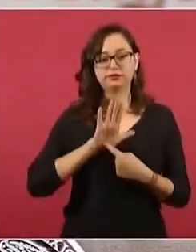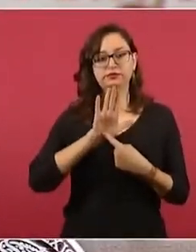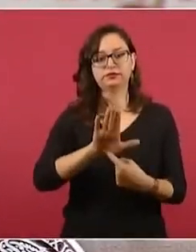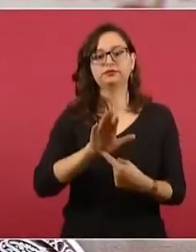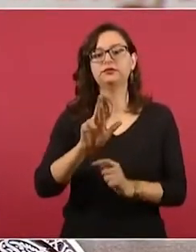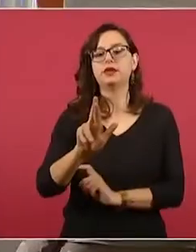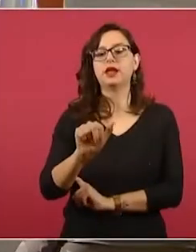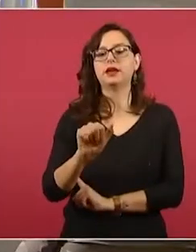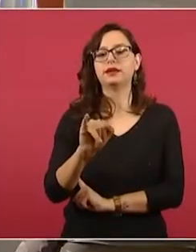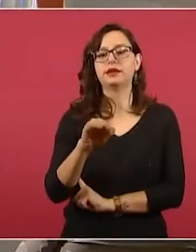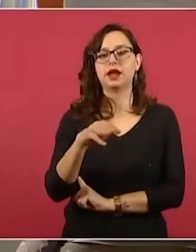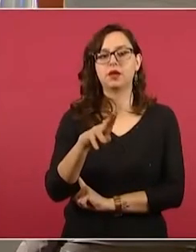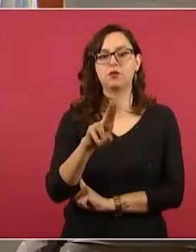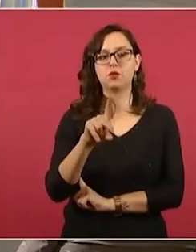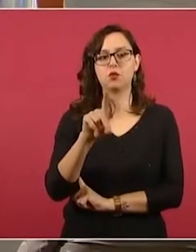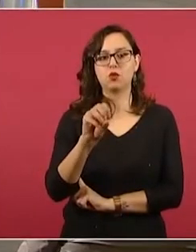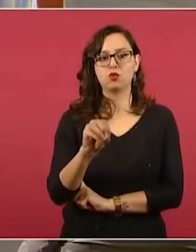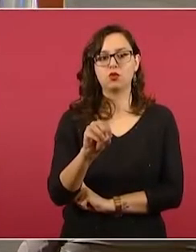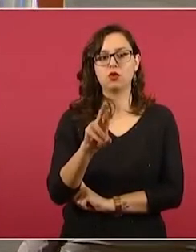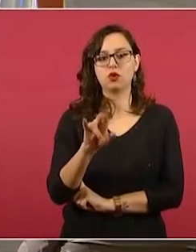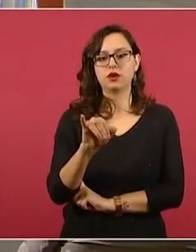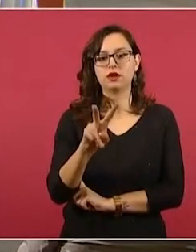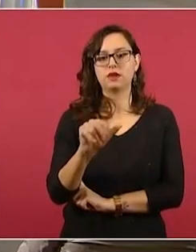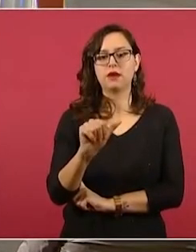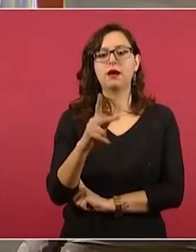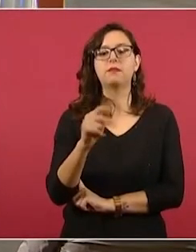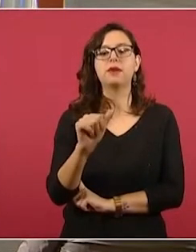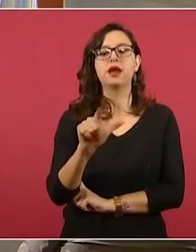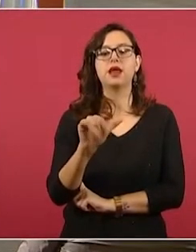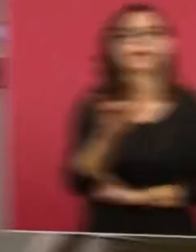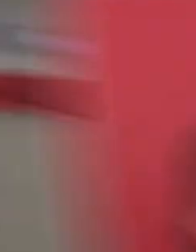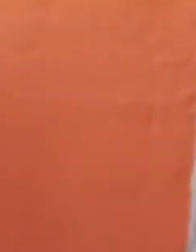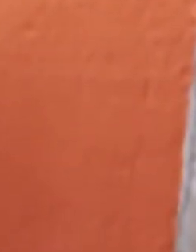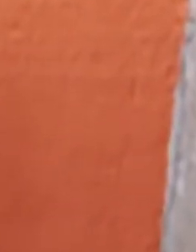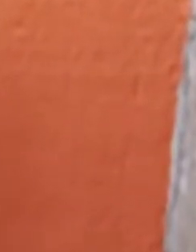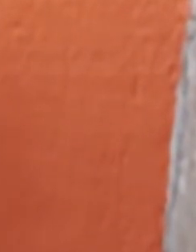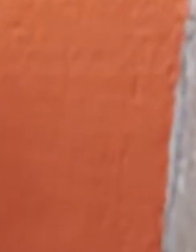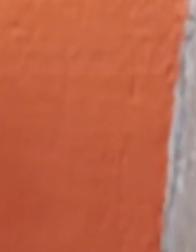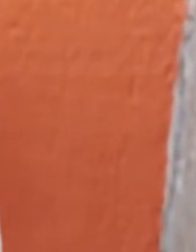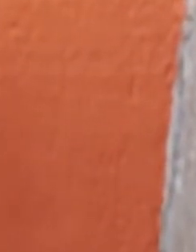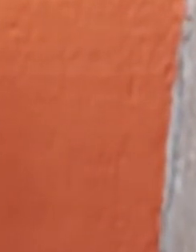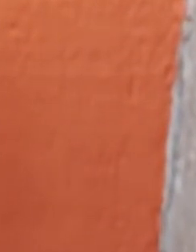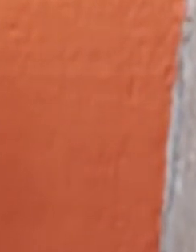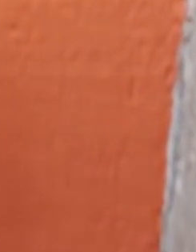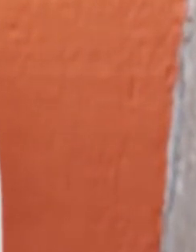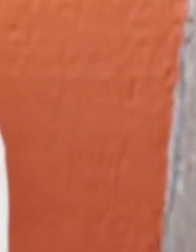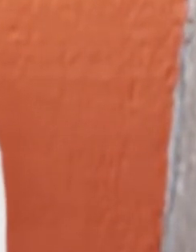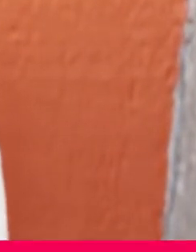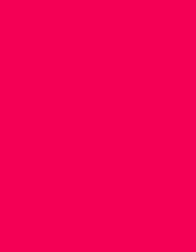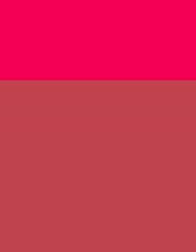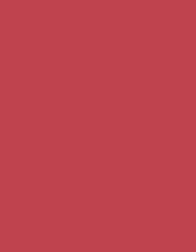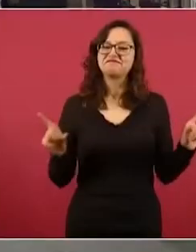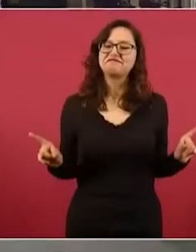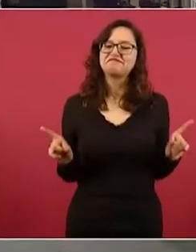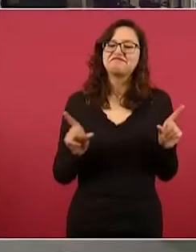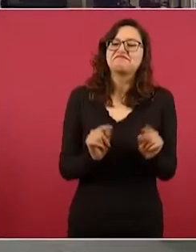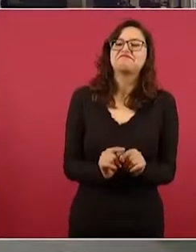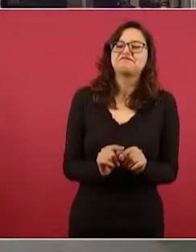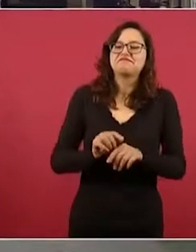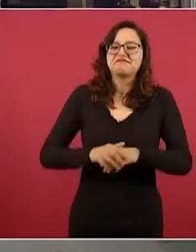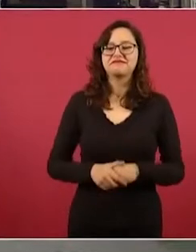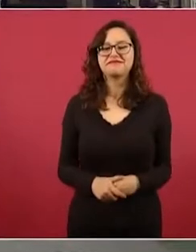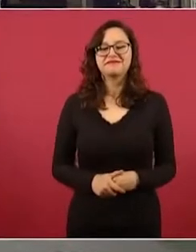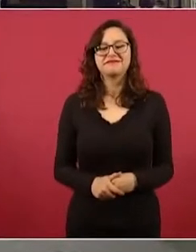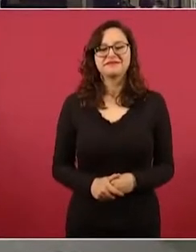Raimundo Rivapalacio, que se ha ganado a pulso un lugar en esta sección. Solo por Regeneración MX. ¿Es cuánto,